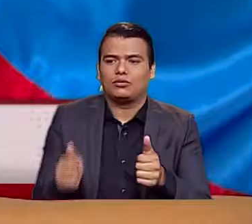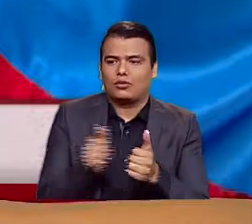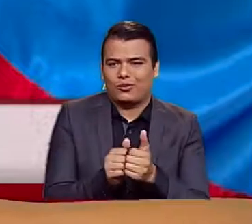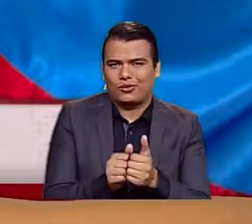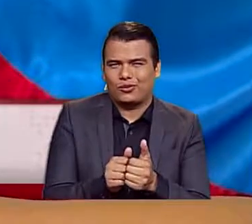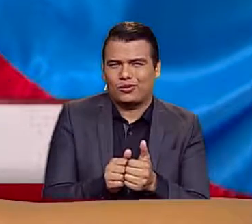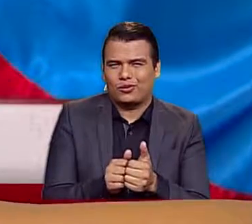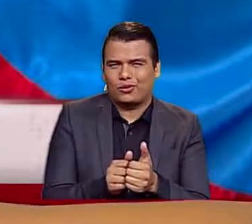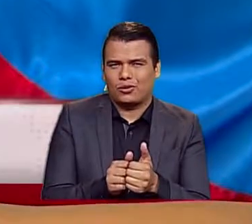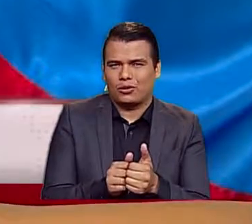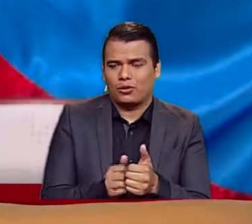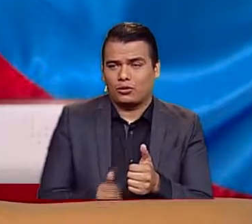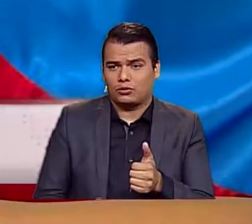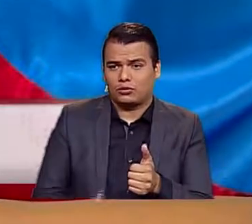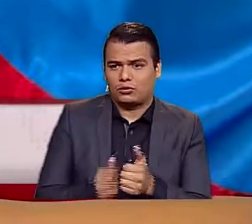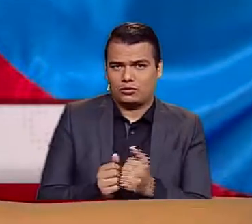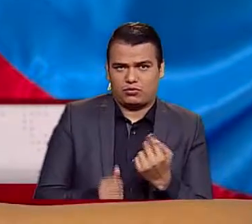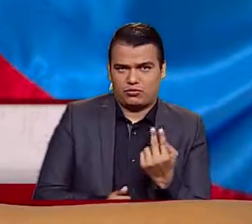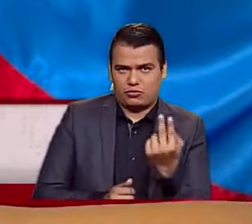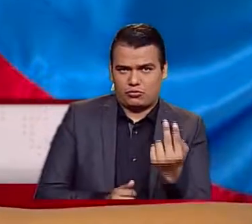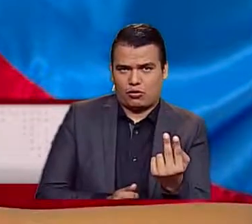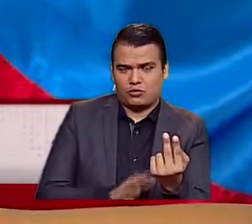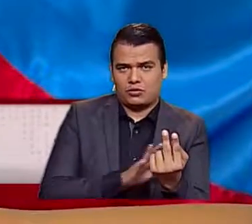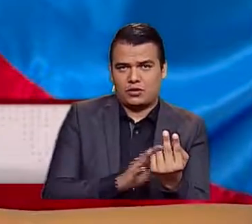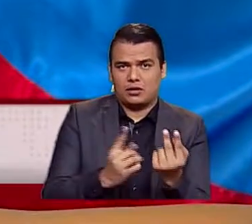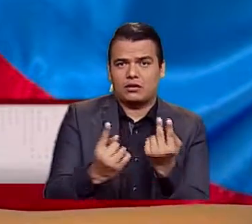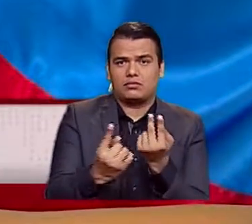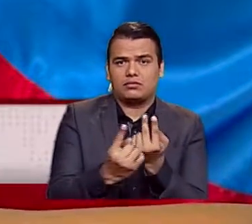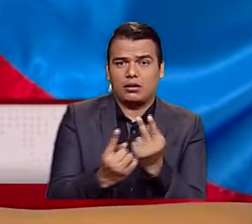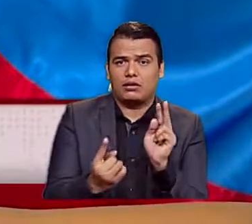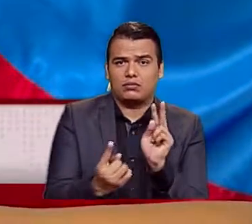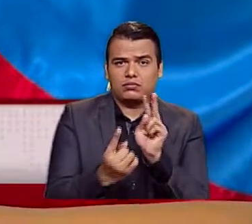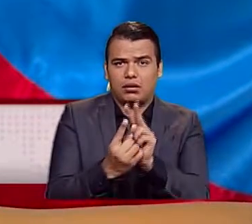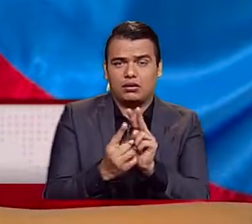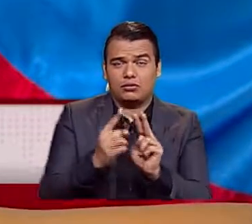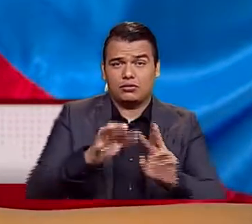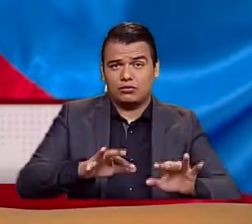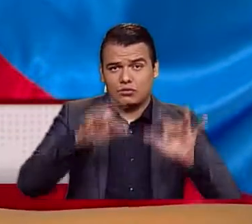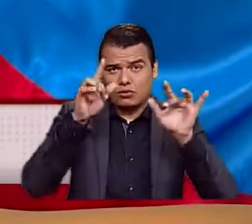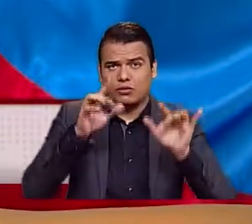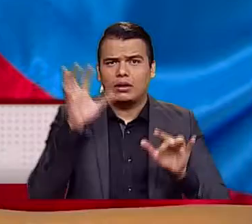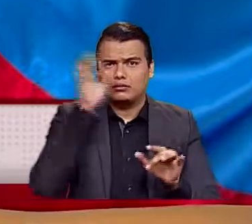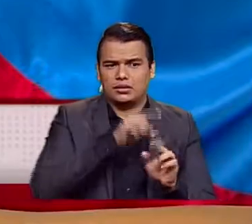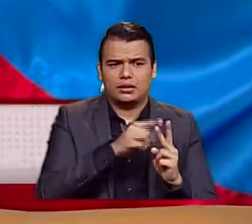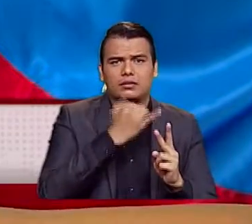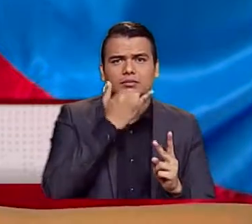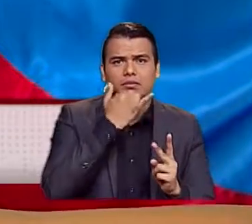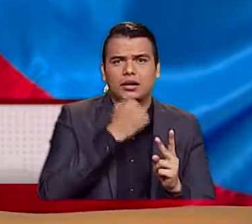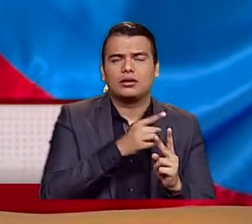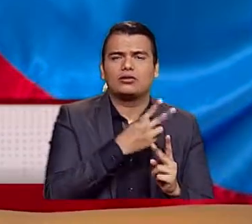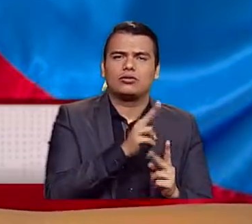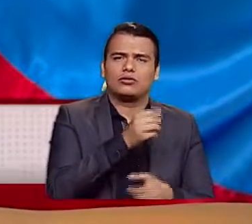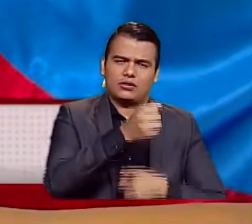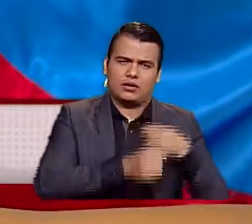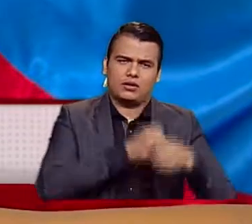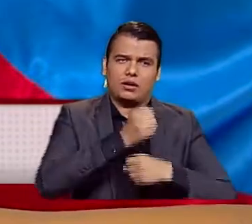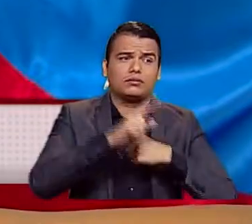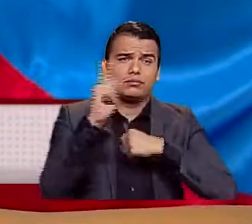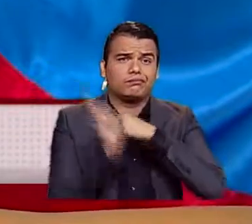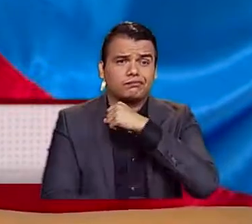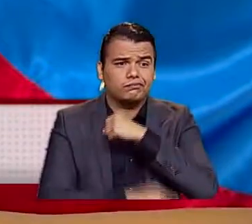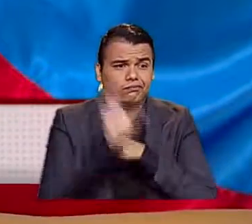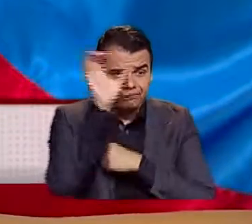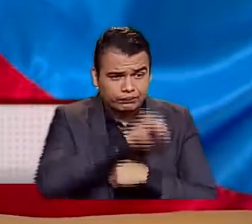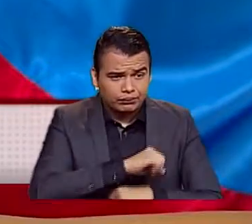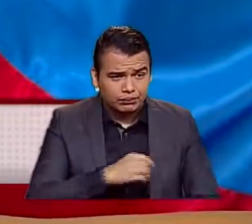eventual y más o menos lo normal que se realiza se tiene de 12 a 28 años y por tales motivos es un delito